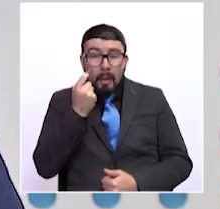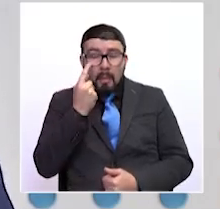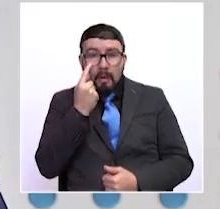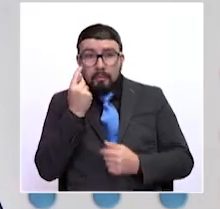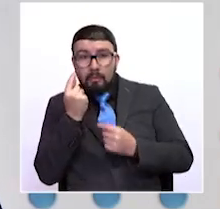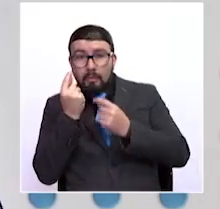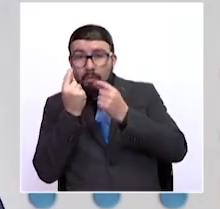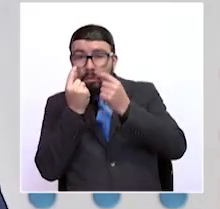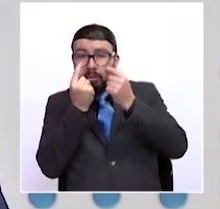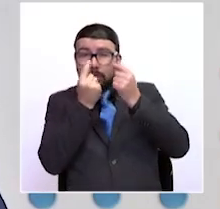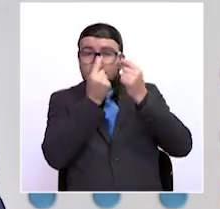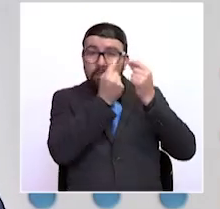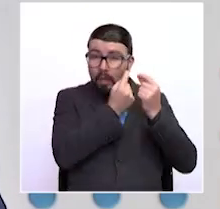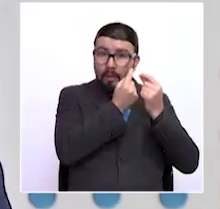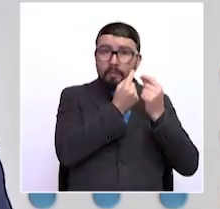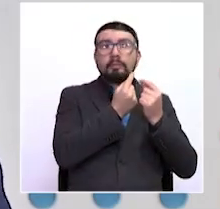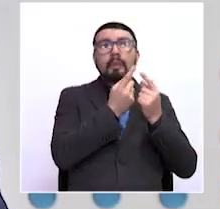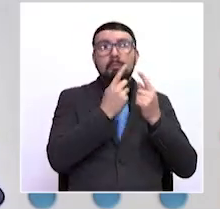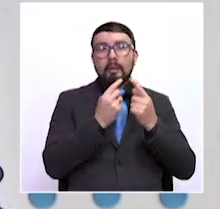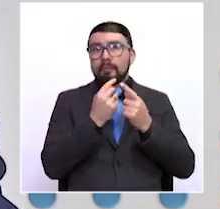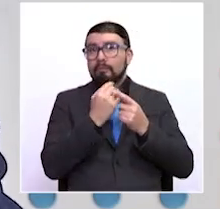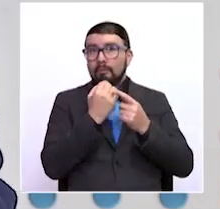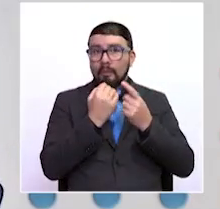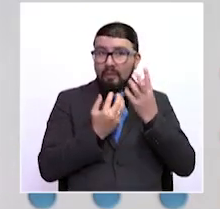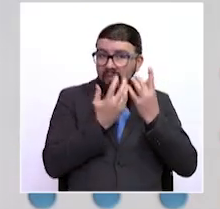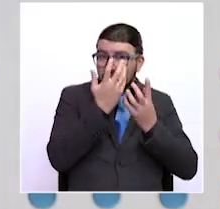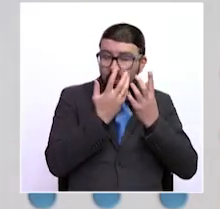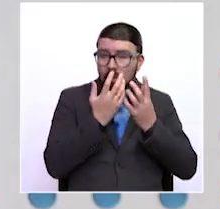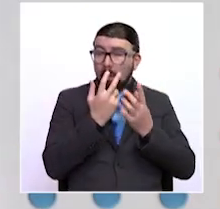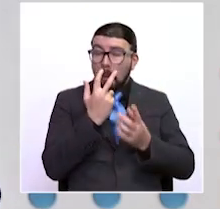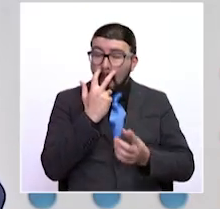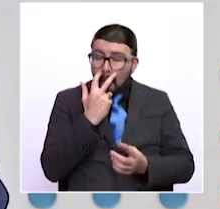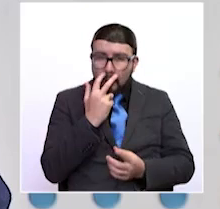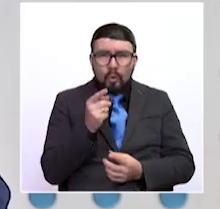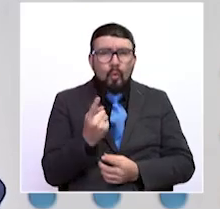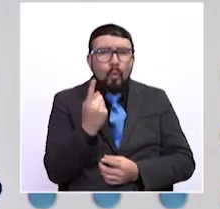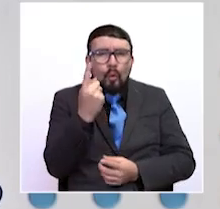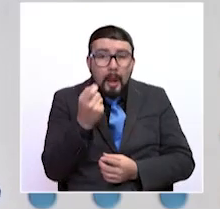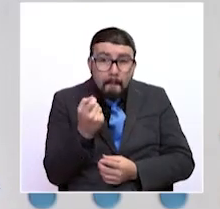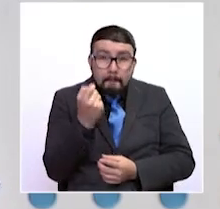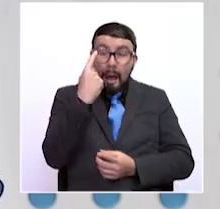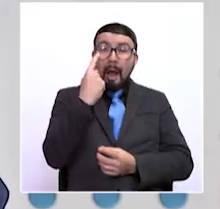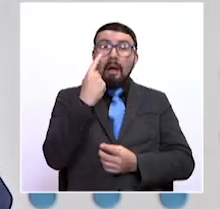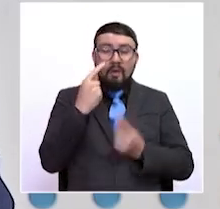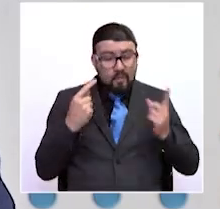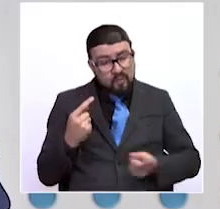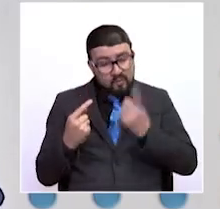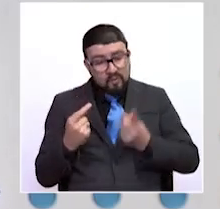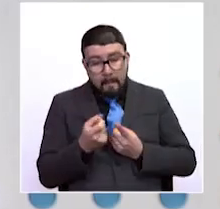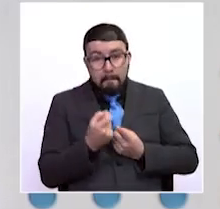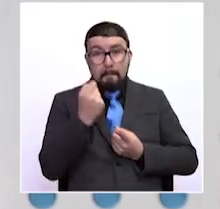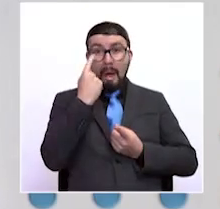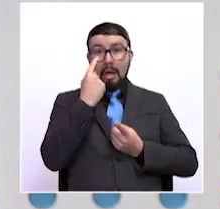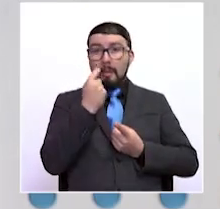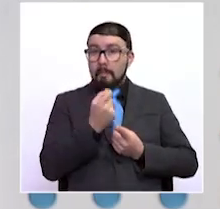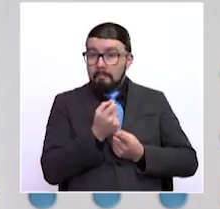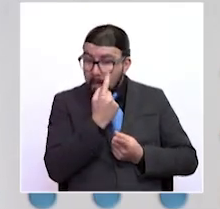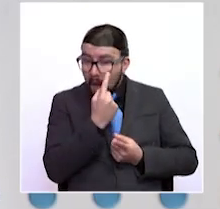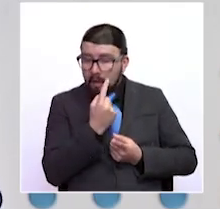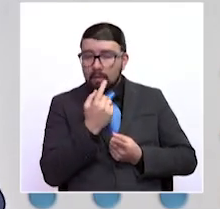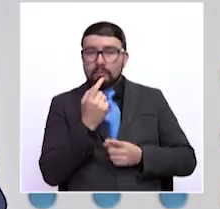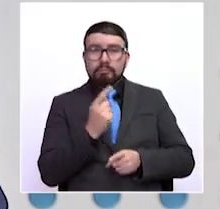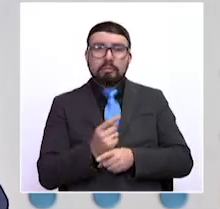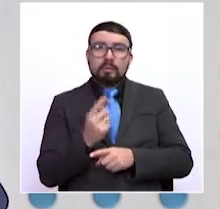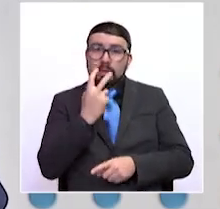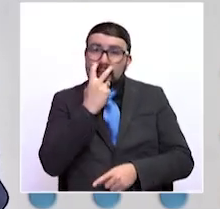otro ojito. Ese niño quedó ciego por una simple chispita. Entonces, por favor, papás, desde